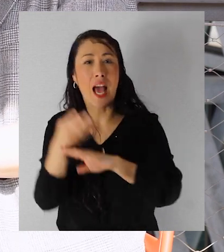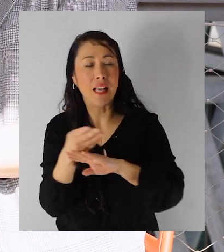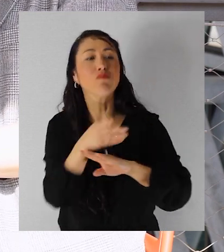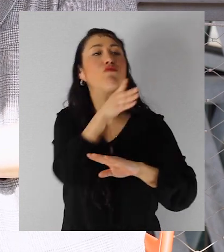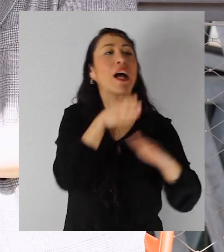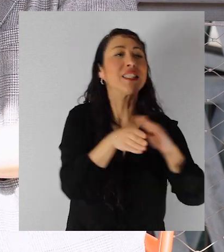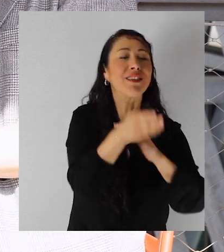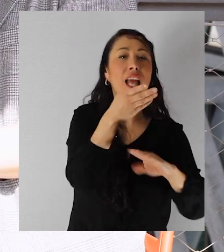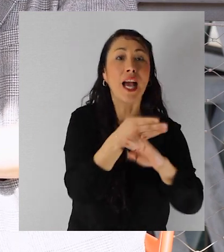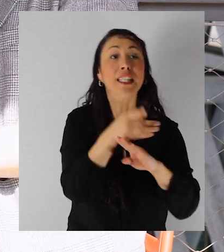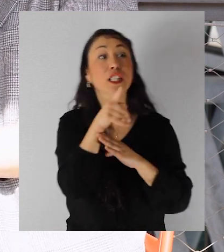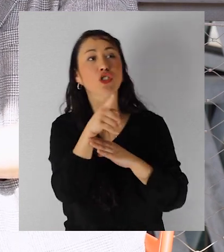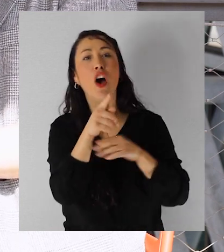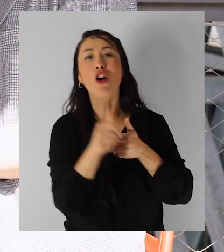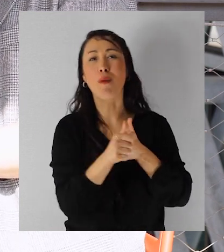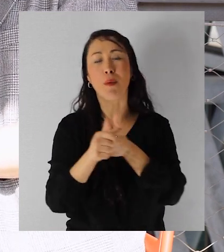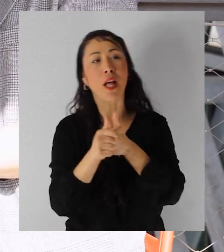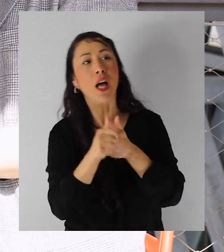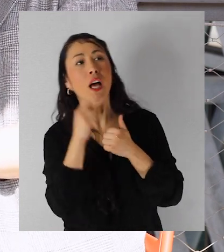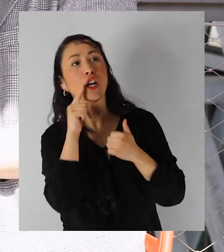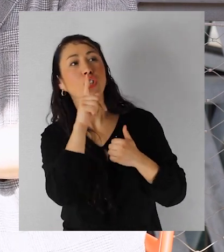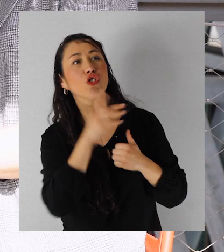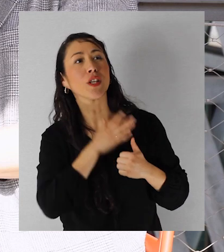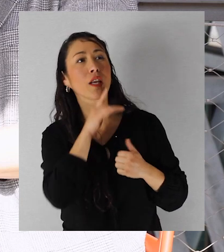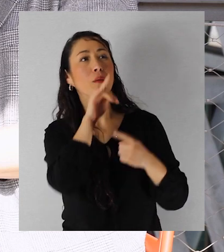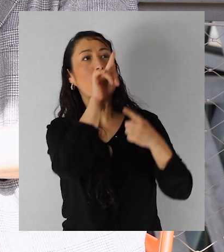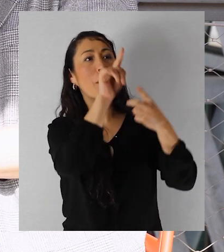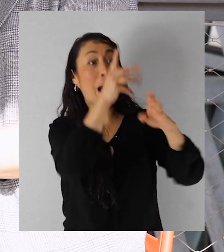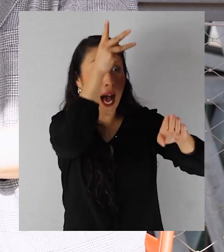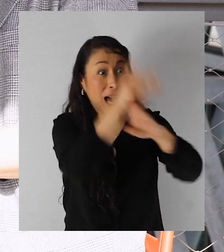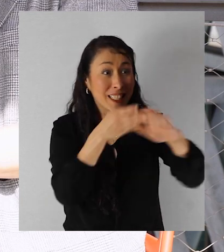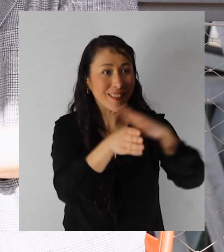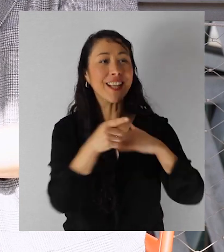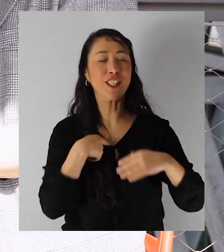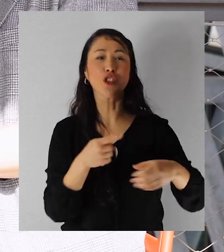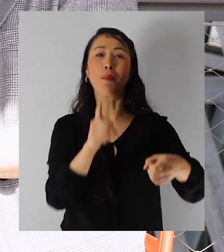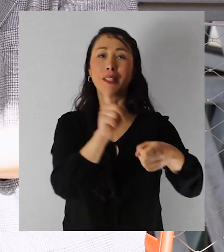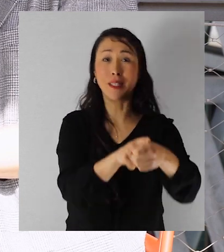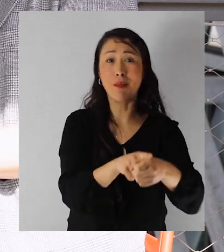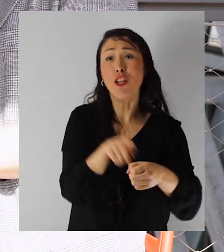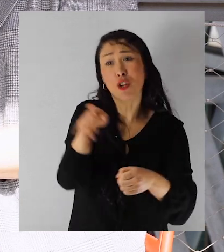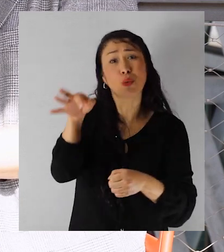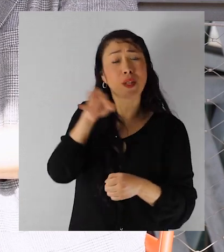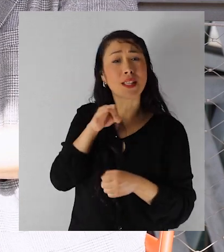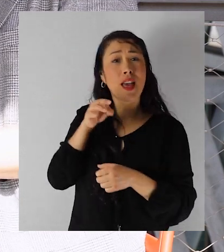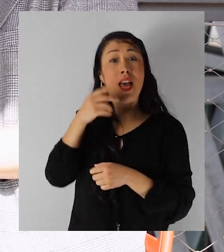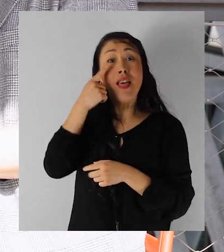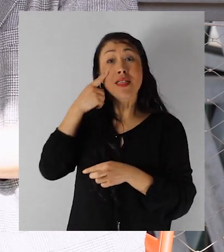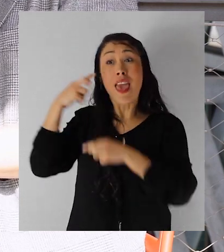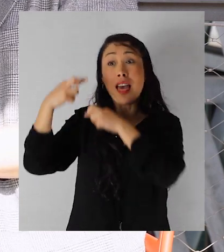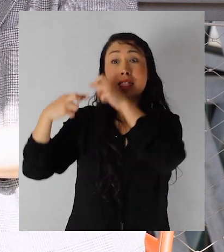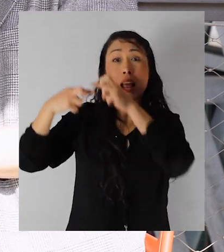y eso también nos va a servir como para orientarnos. Pero lo cierto es que el patrimonio, como dices tú, es